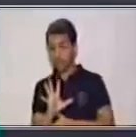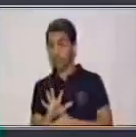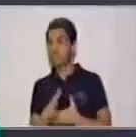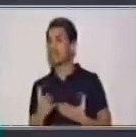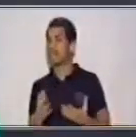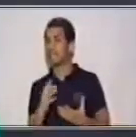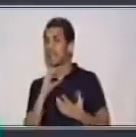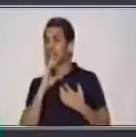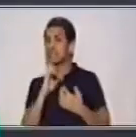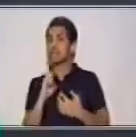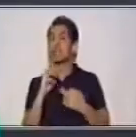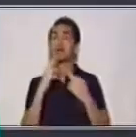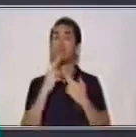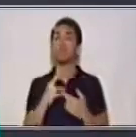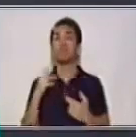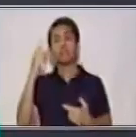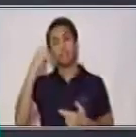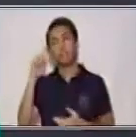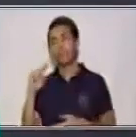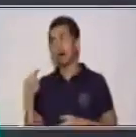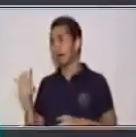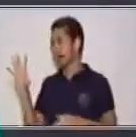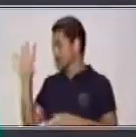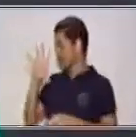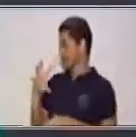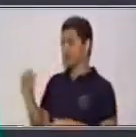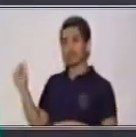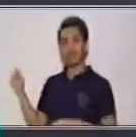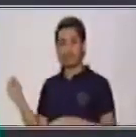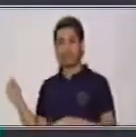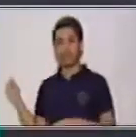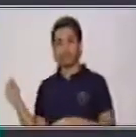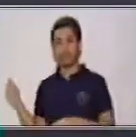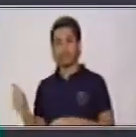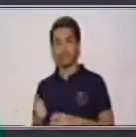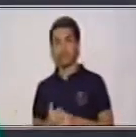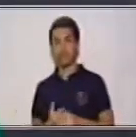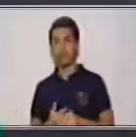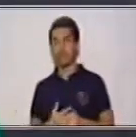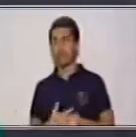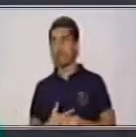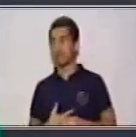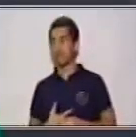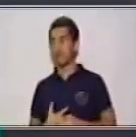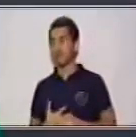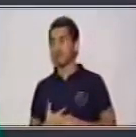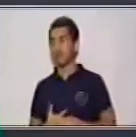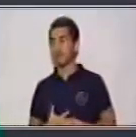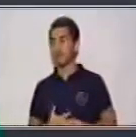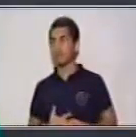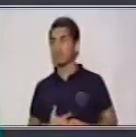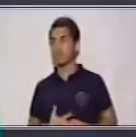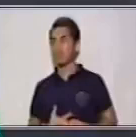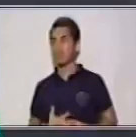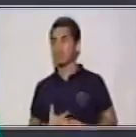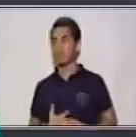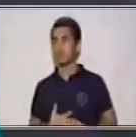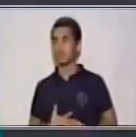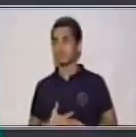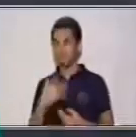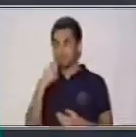el resultado de esta parte de acá, de esa operación. Esto